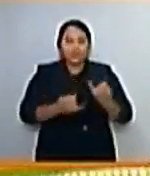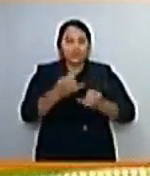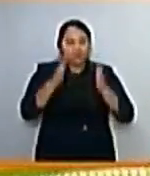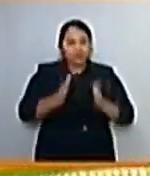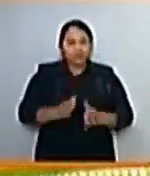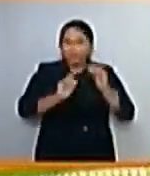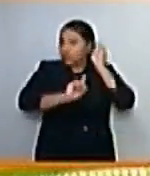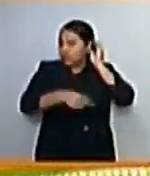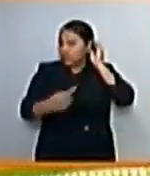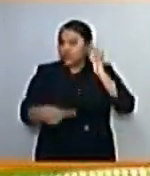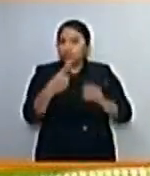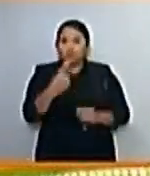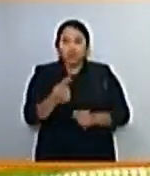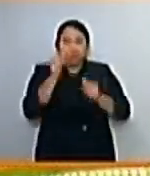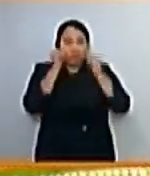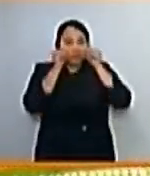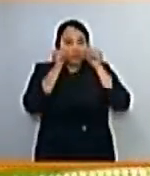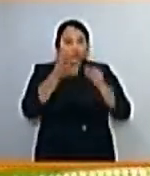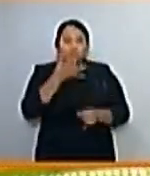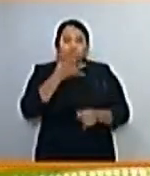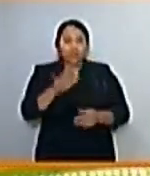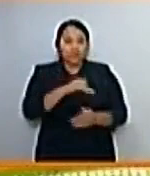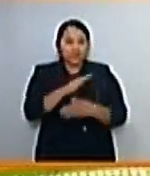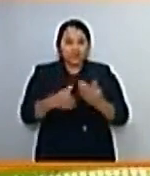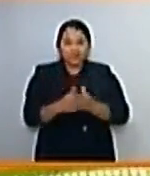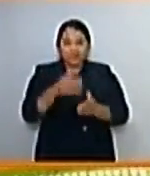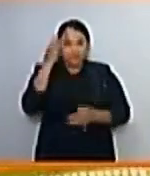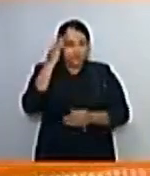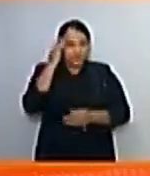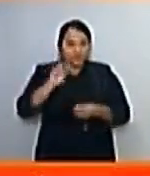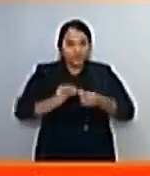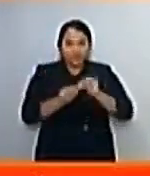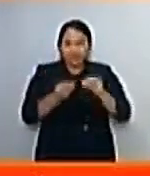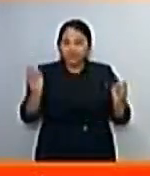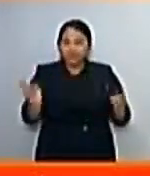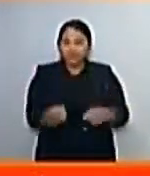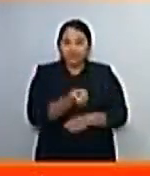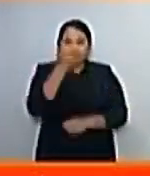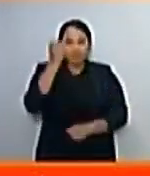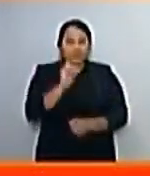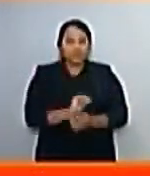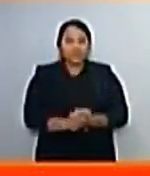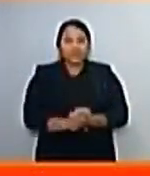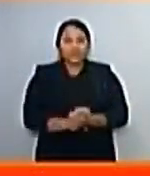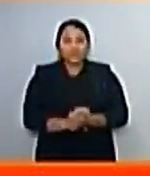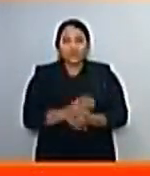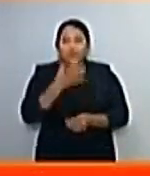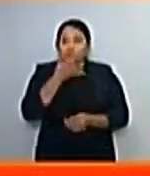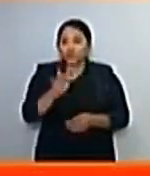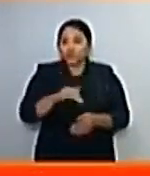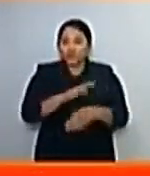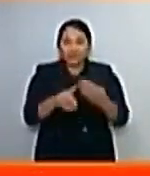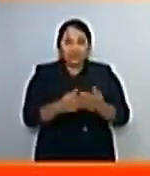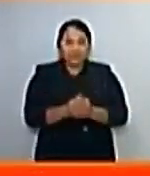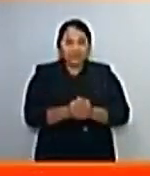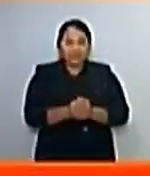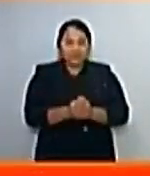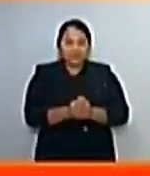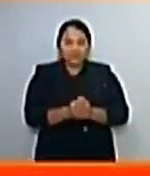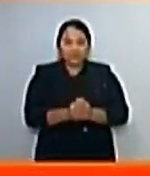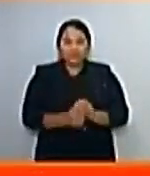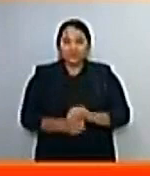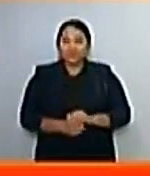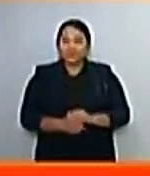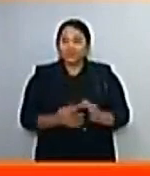uno, atentos y suerte porque conoceremos el número afortunado. Muchísima suerte porque este es